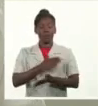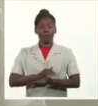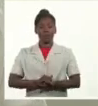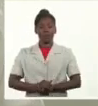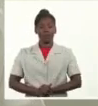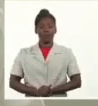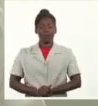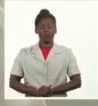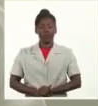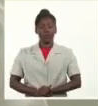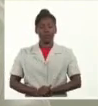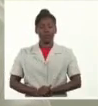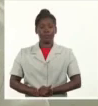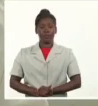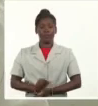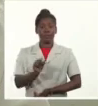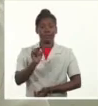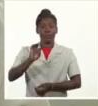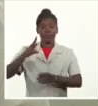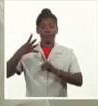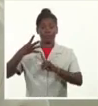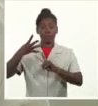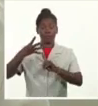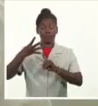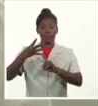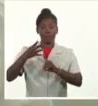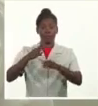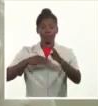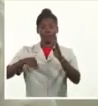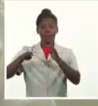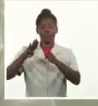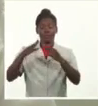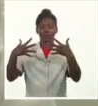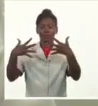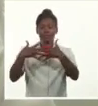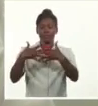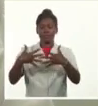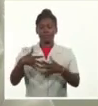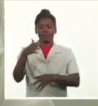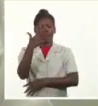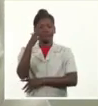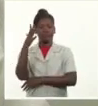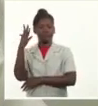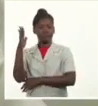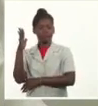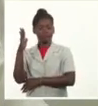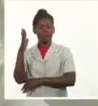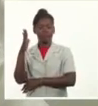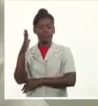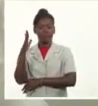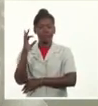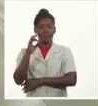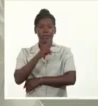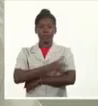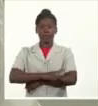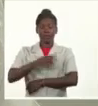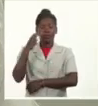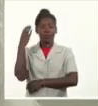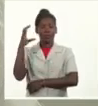el suscrito Álvaro Leiva Durán, ministro de Relaciones Exteriores y Paz de la República de